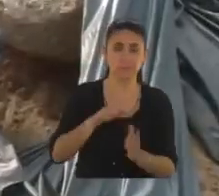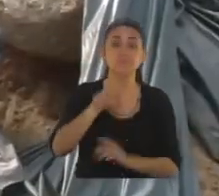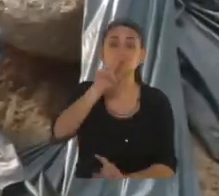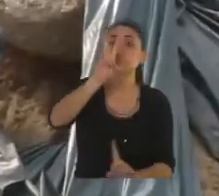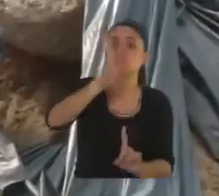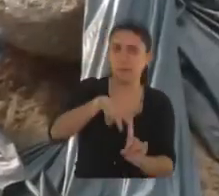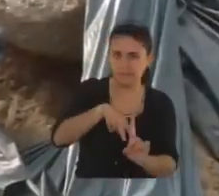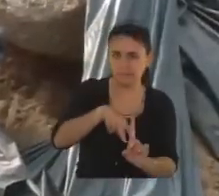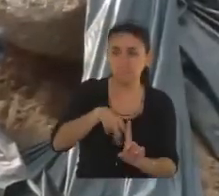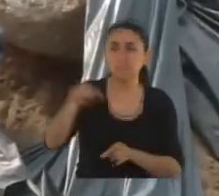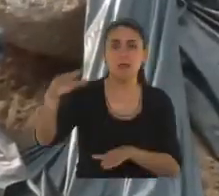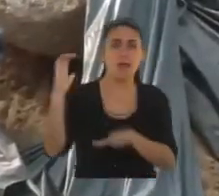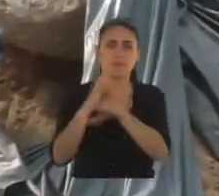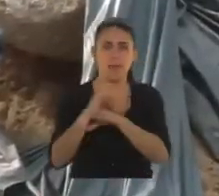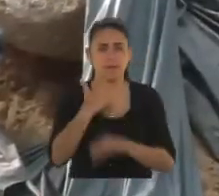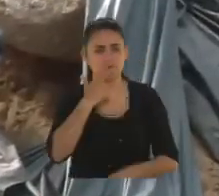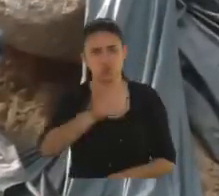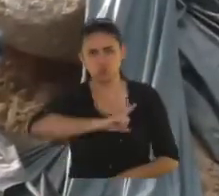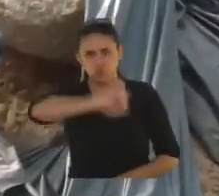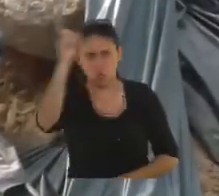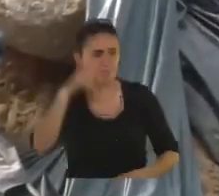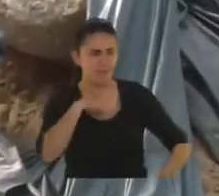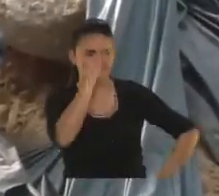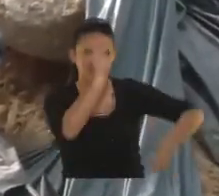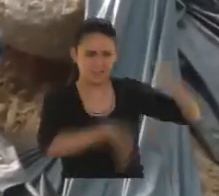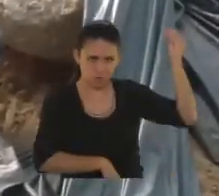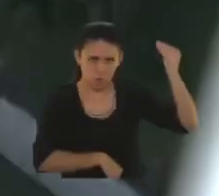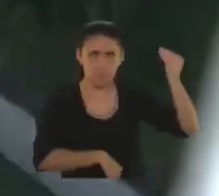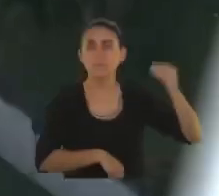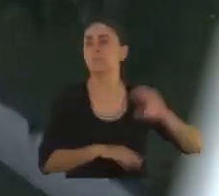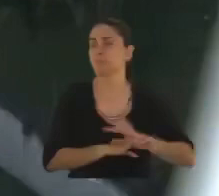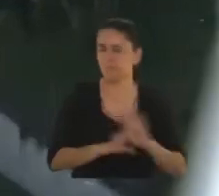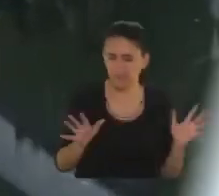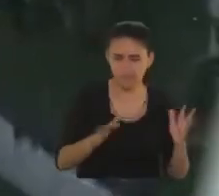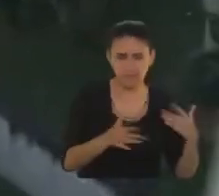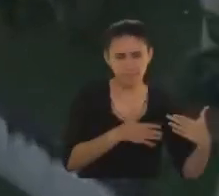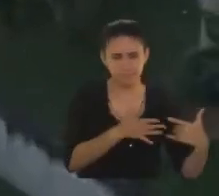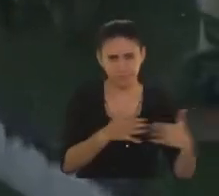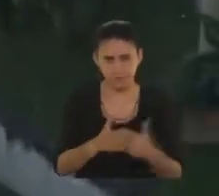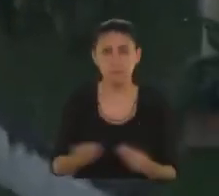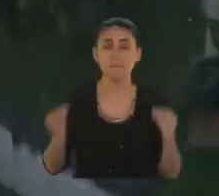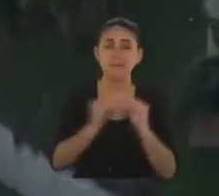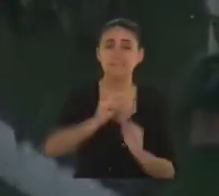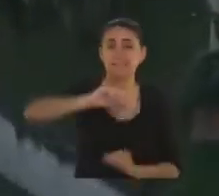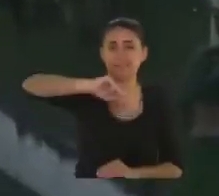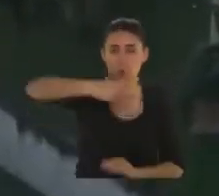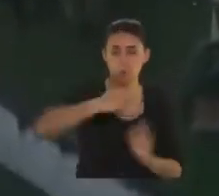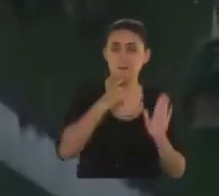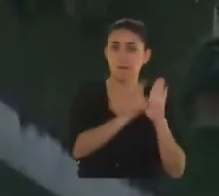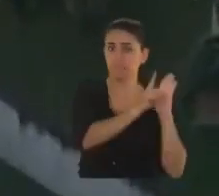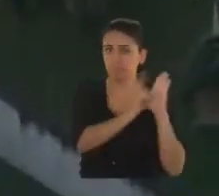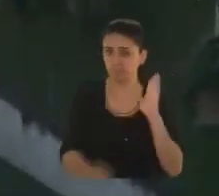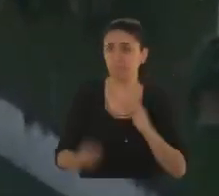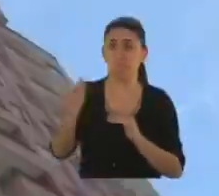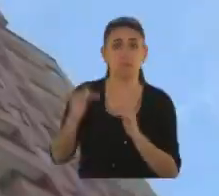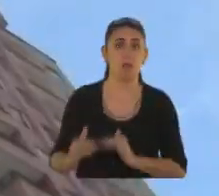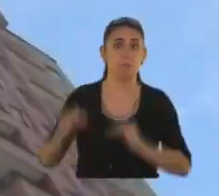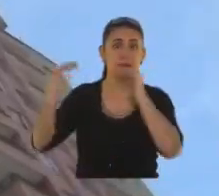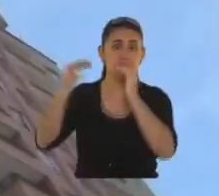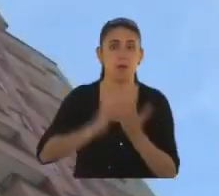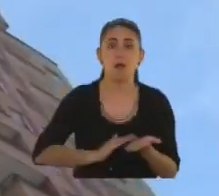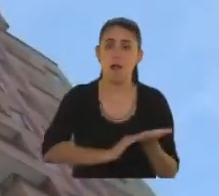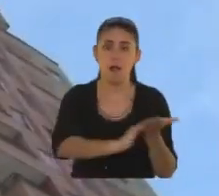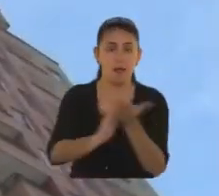apeló y debía sustentar la apelación en un tiempo estimado. Según este otro fallo, la constructora no lo hizo.